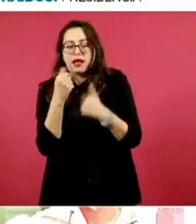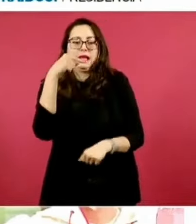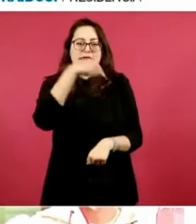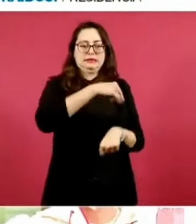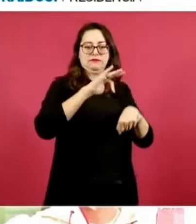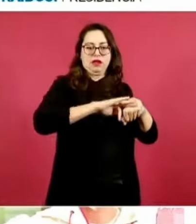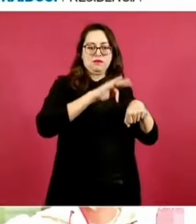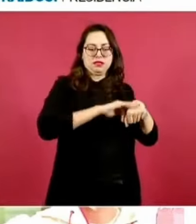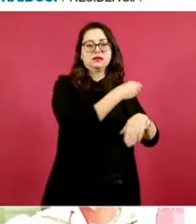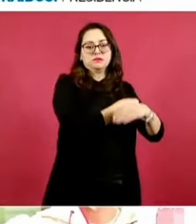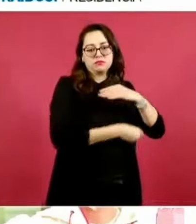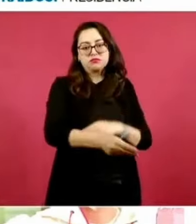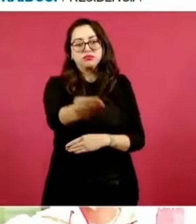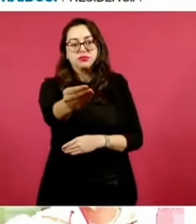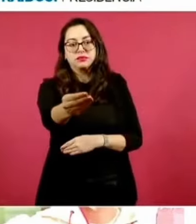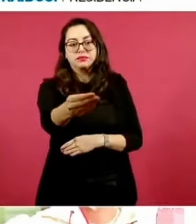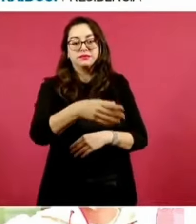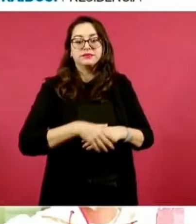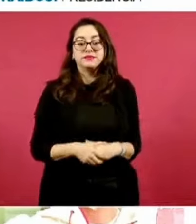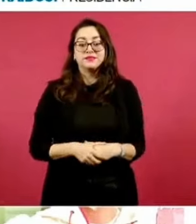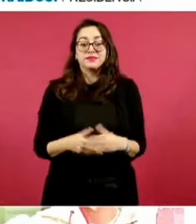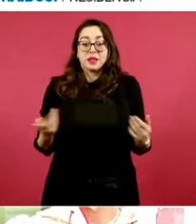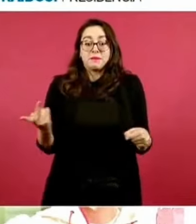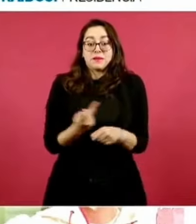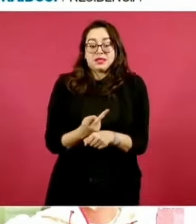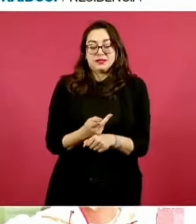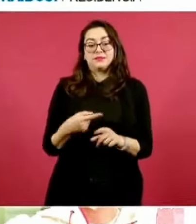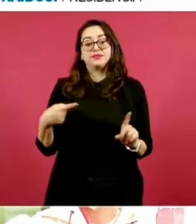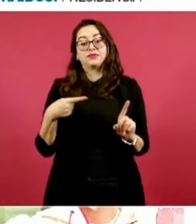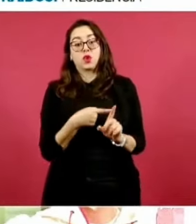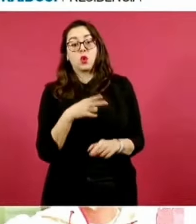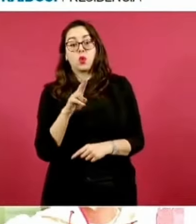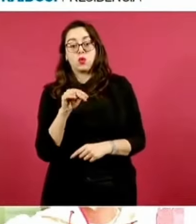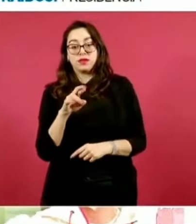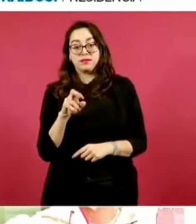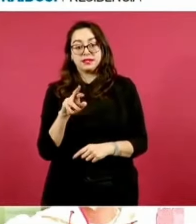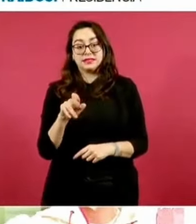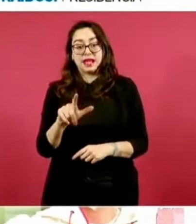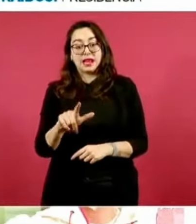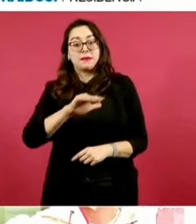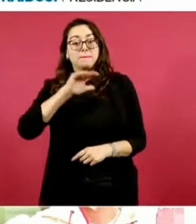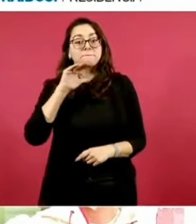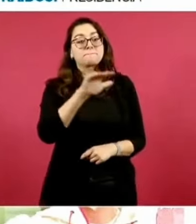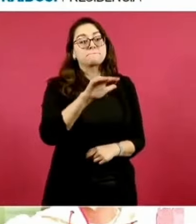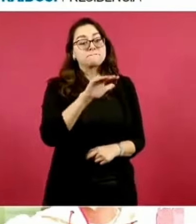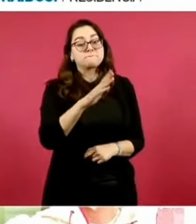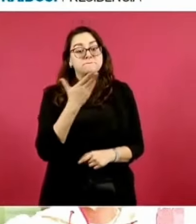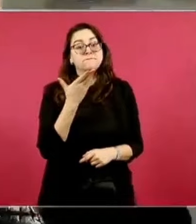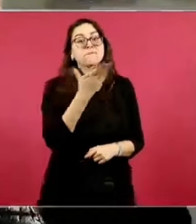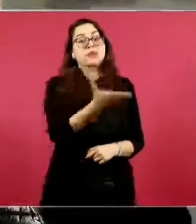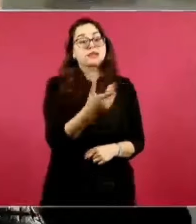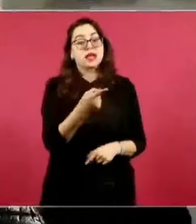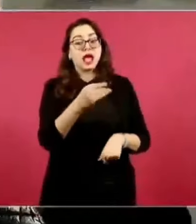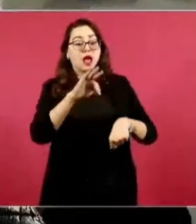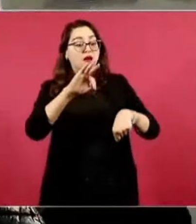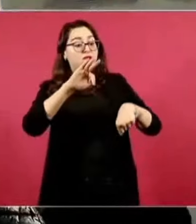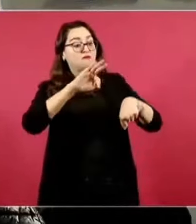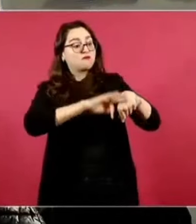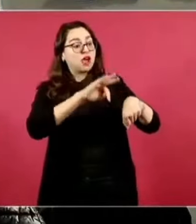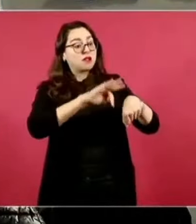hace el universal en una de información dice cuánto sería la capacidad máxima de todo